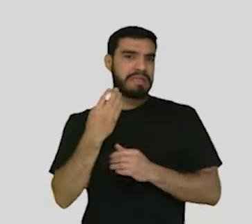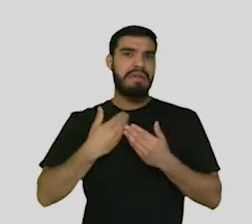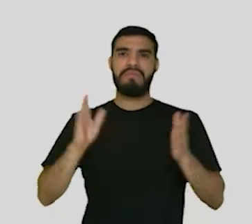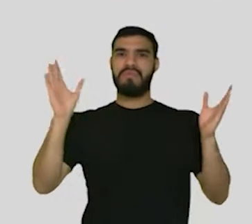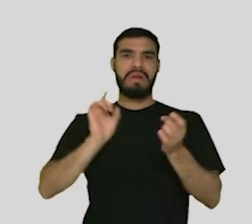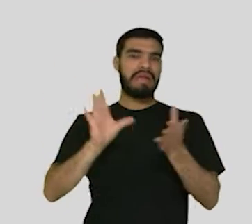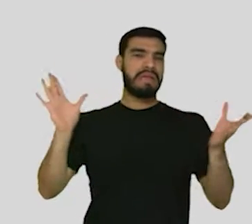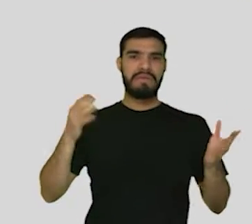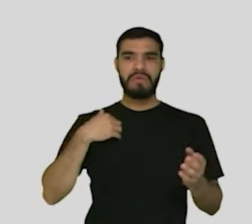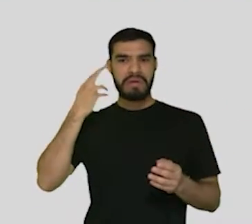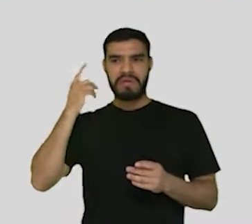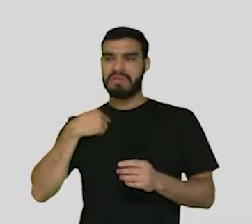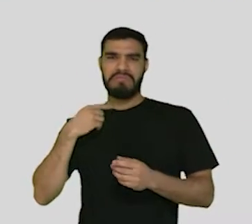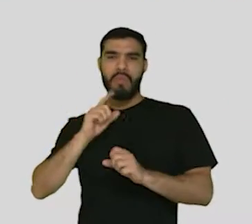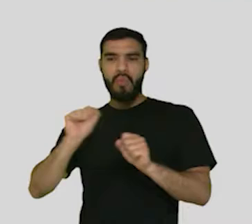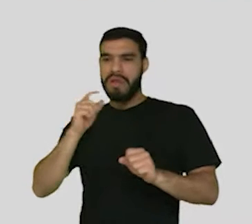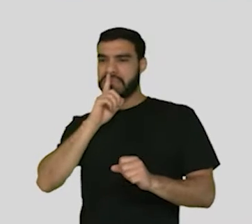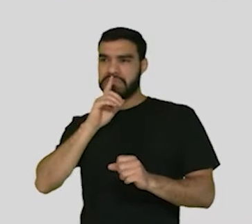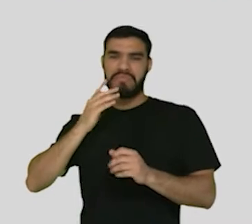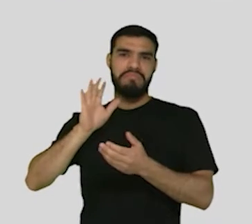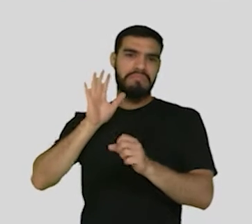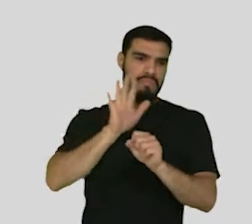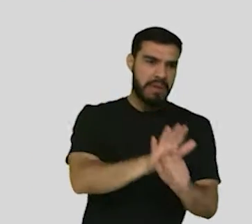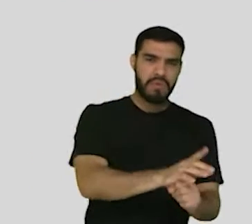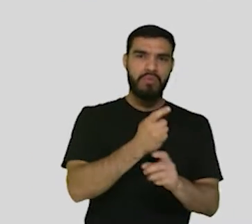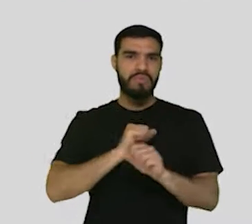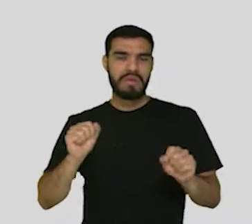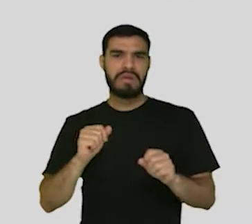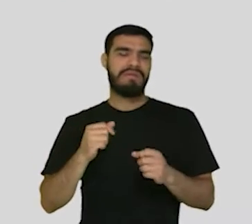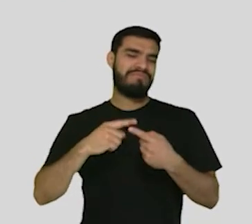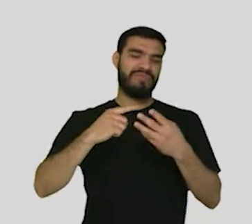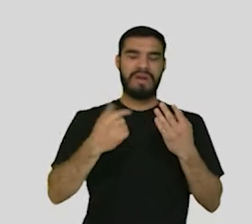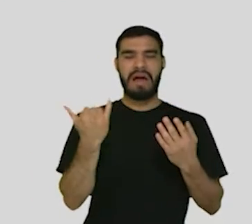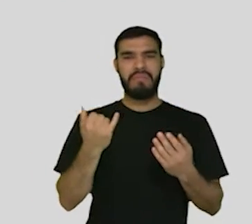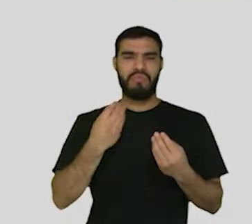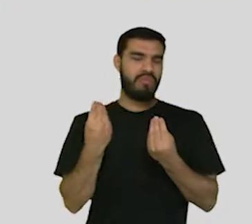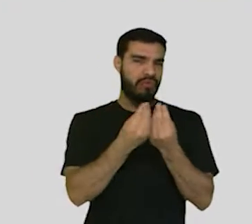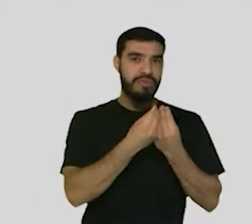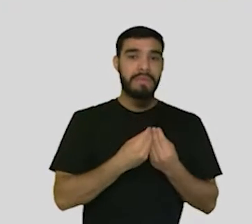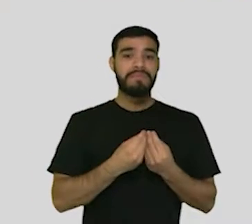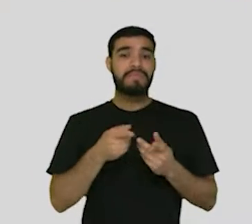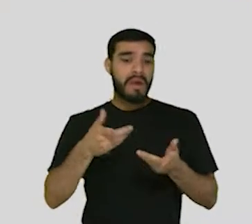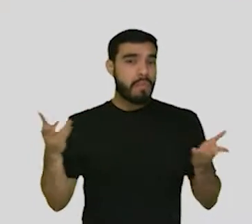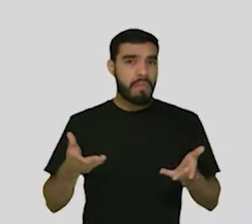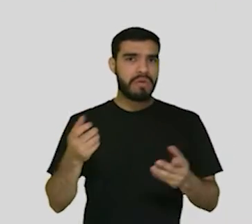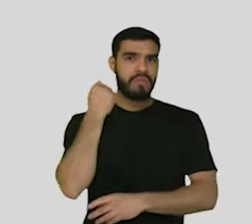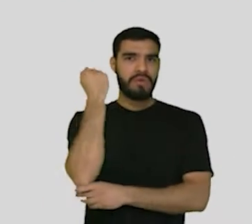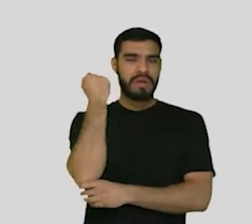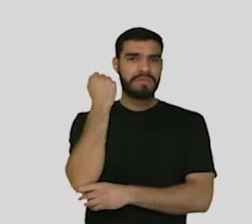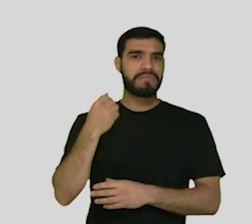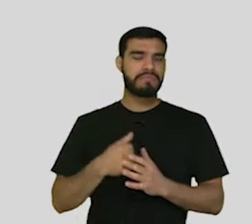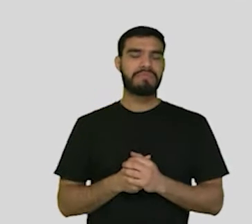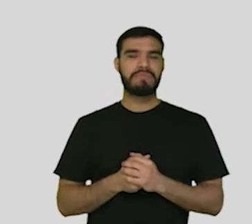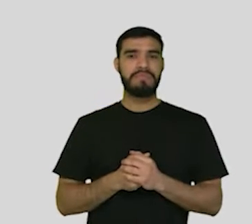decir no se podía añete jape coape joano guarepe dictadura oñepunu guarela